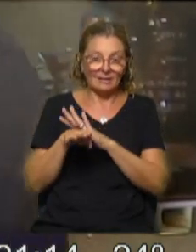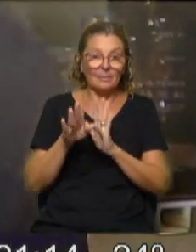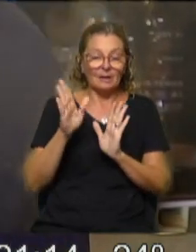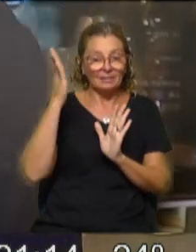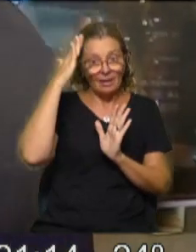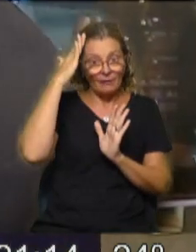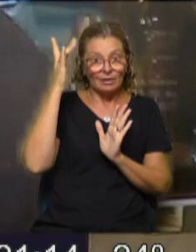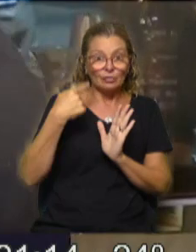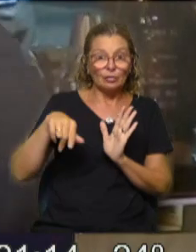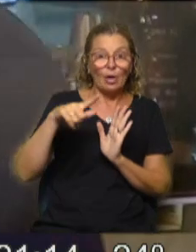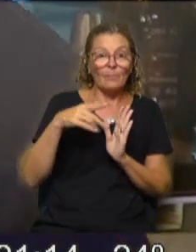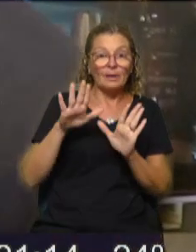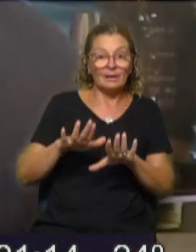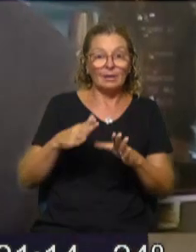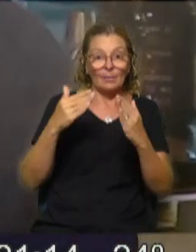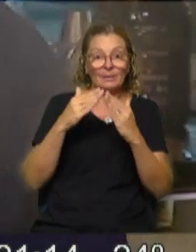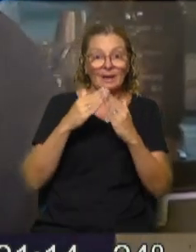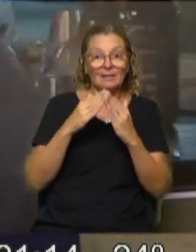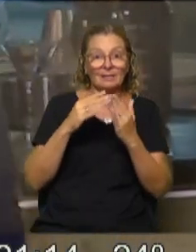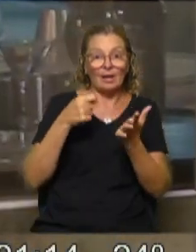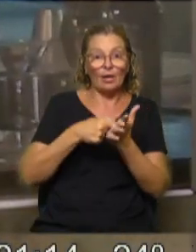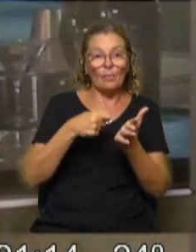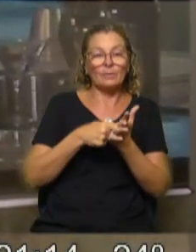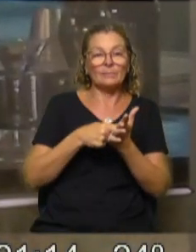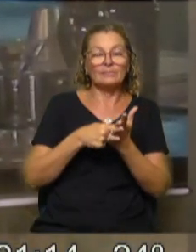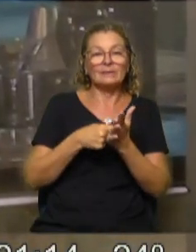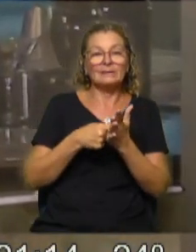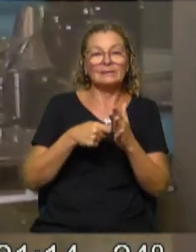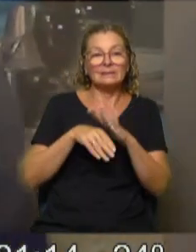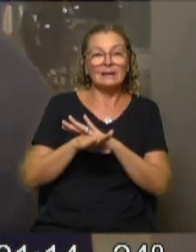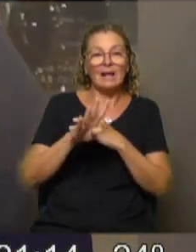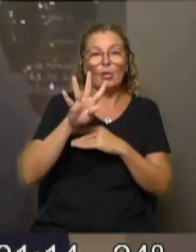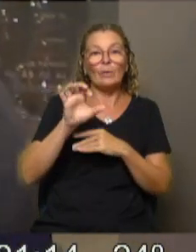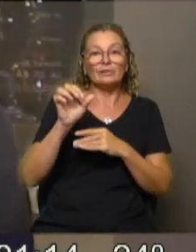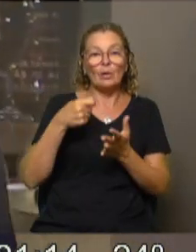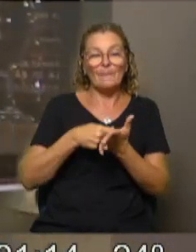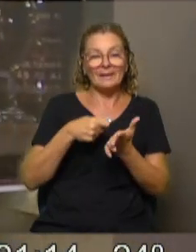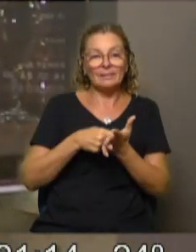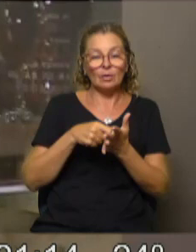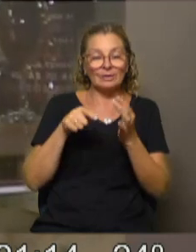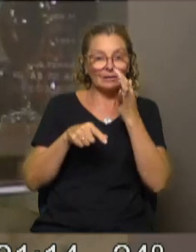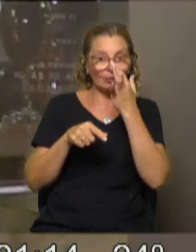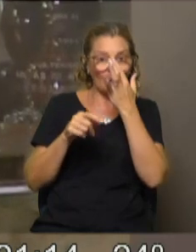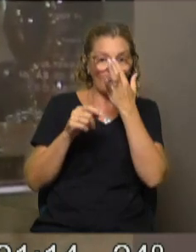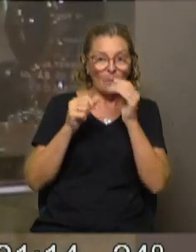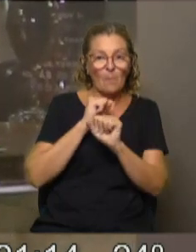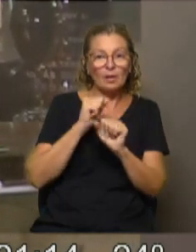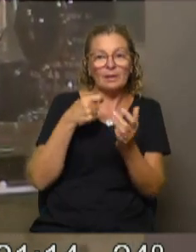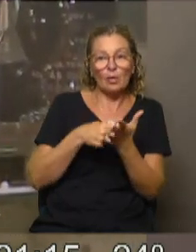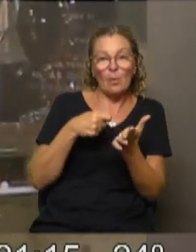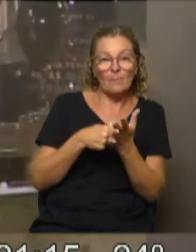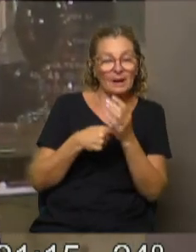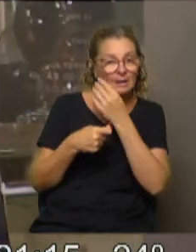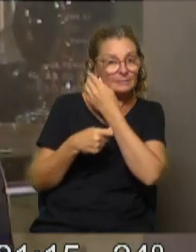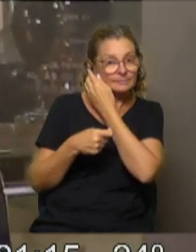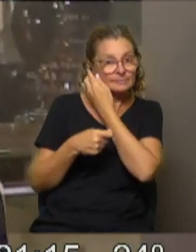aquellos que dicen, bueno, me quedo en mi casa, Red Ticket. Bien, las entradas salen 400 pesos. En esos locales pueden comprarlas en efectivo